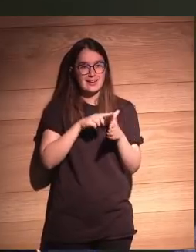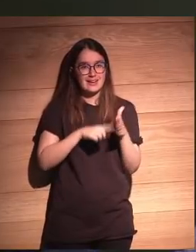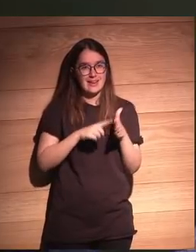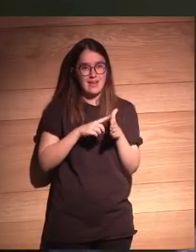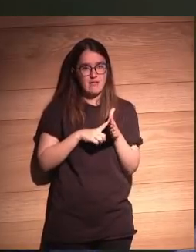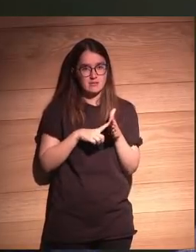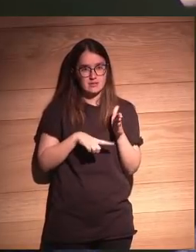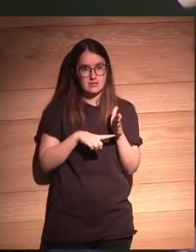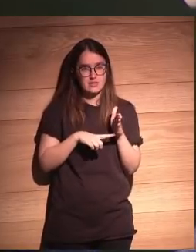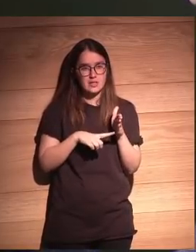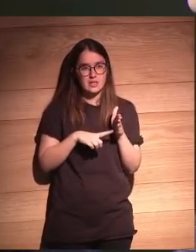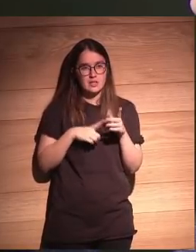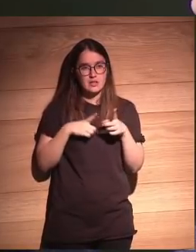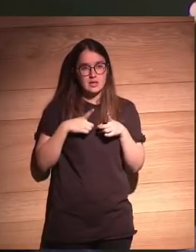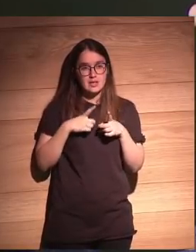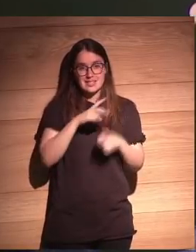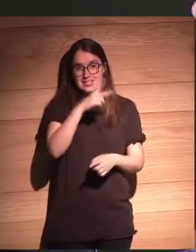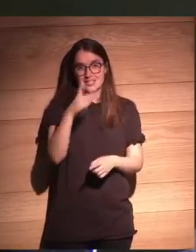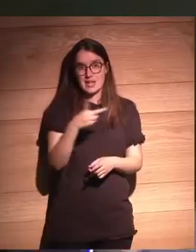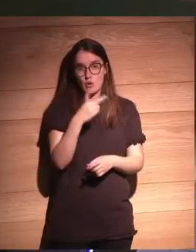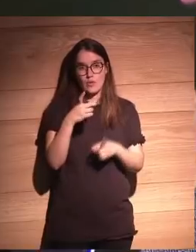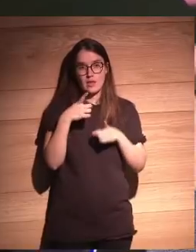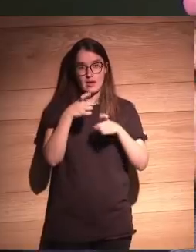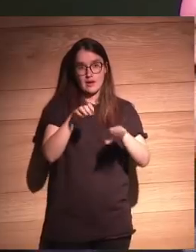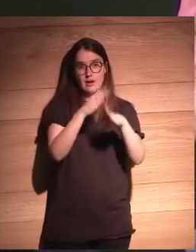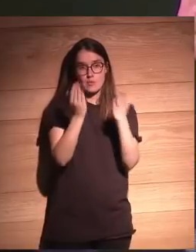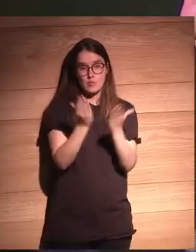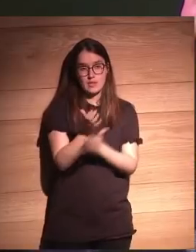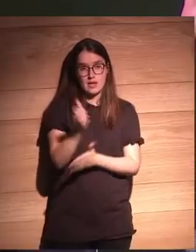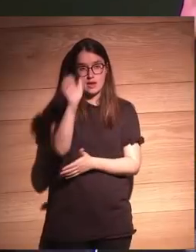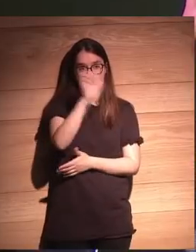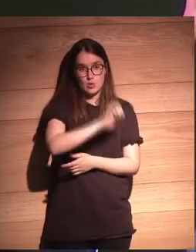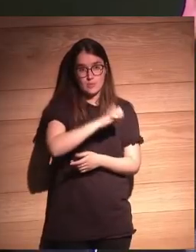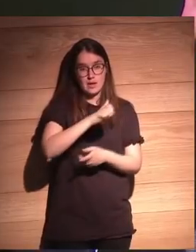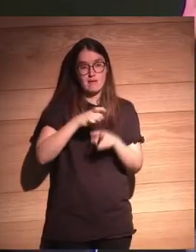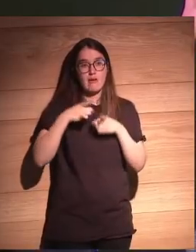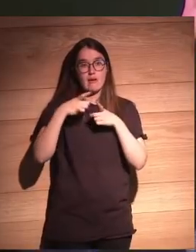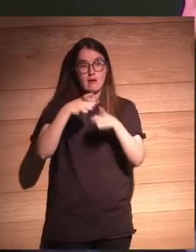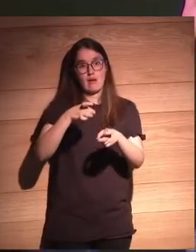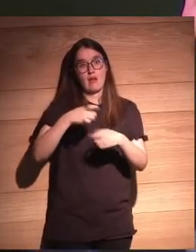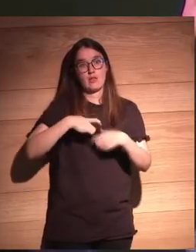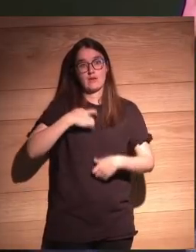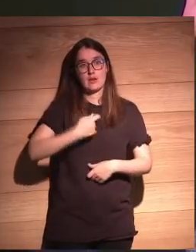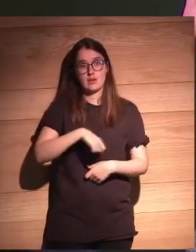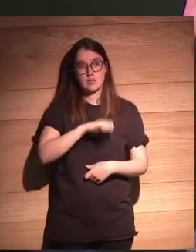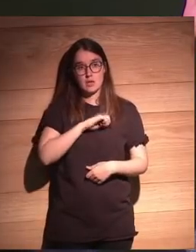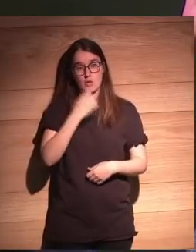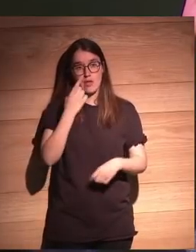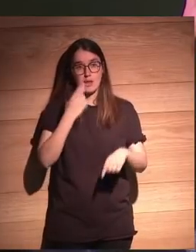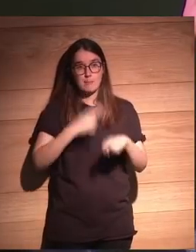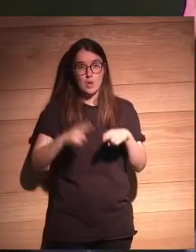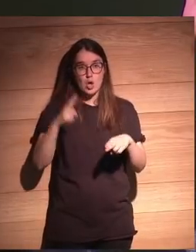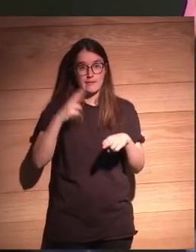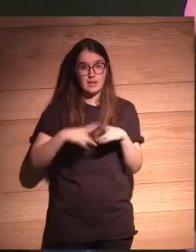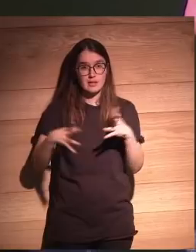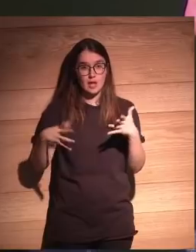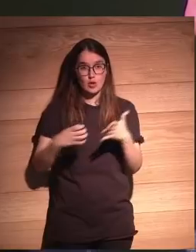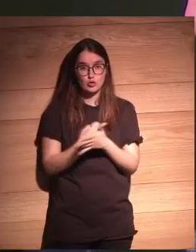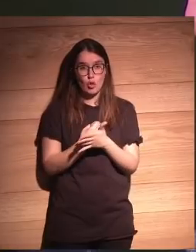de la Segunda Guerra Mundial en Europa y de la Guerra Civil en España, una de las políticas que todos los